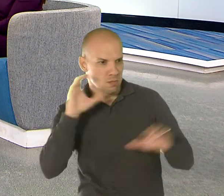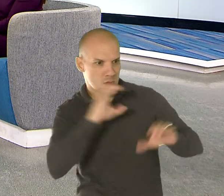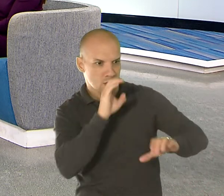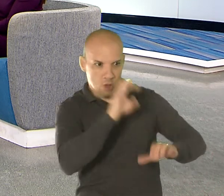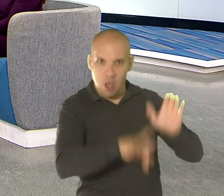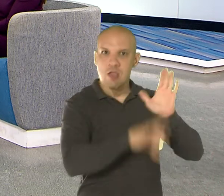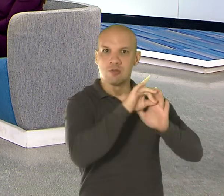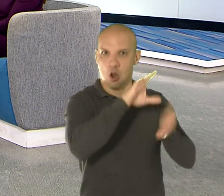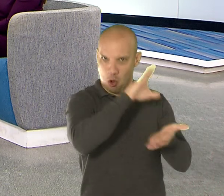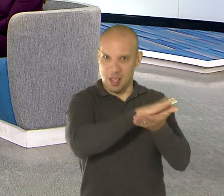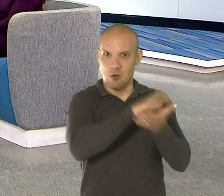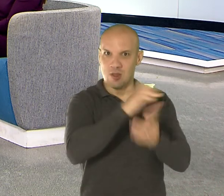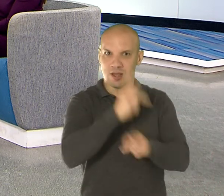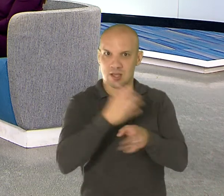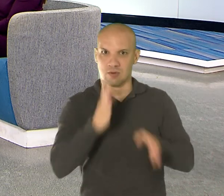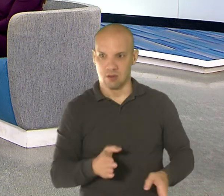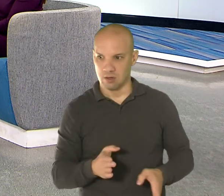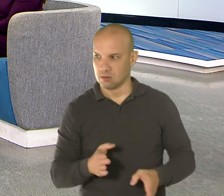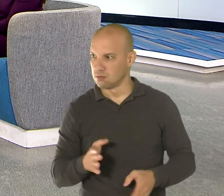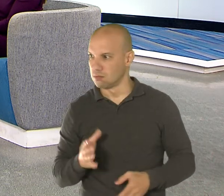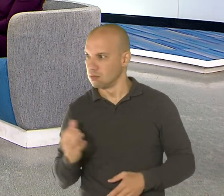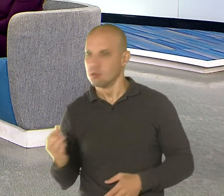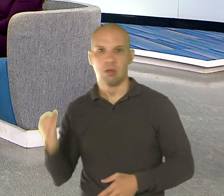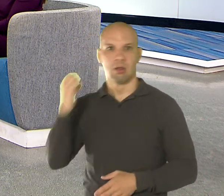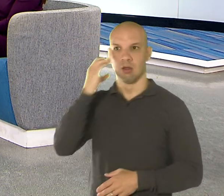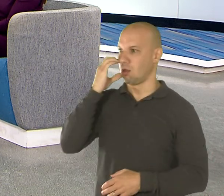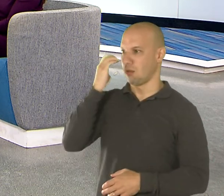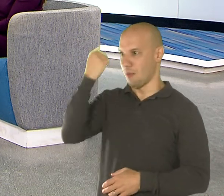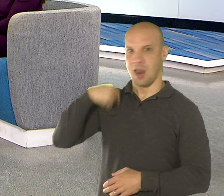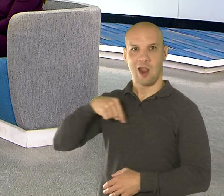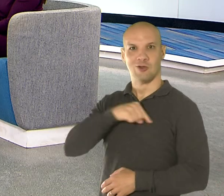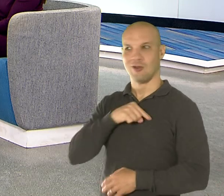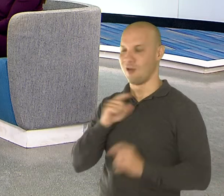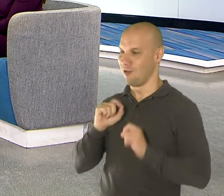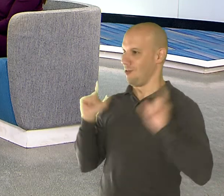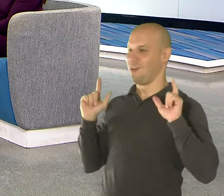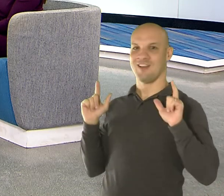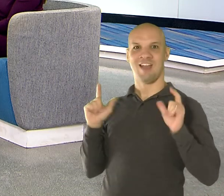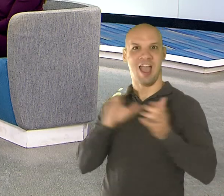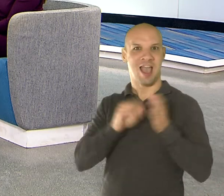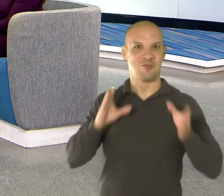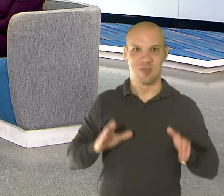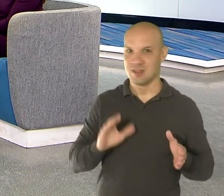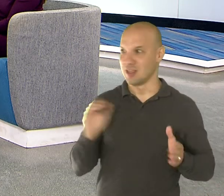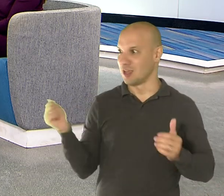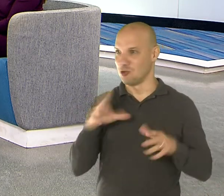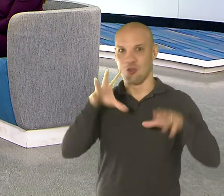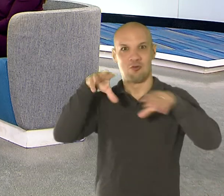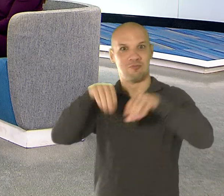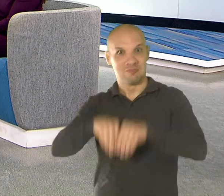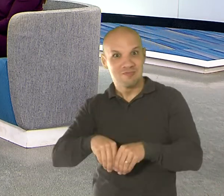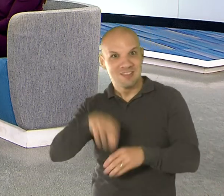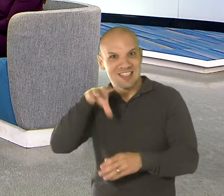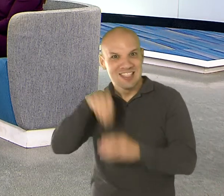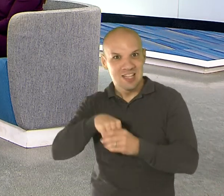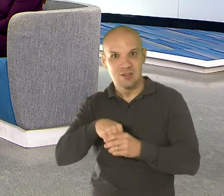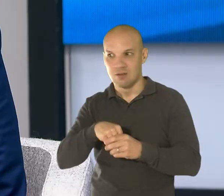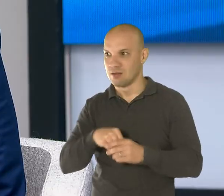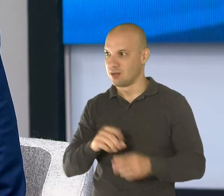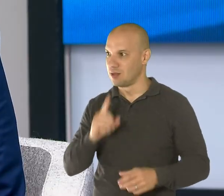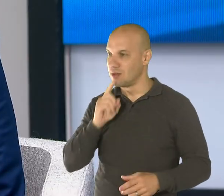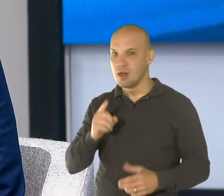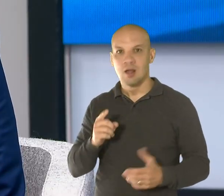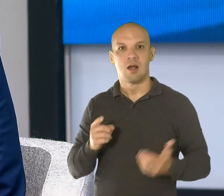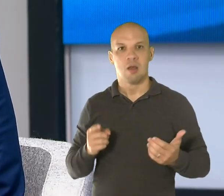nosotros fue una sorpresa grata para nuestros estudiantes y para todos los que lo integran, porque es una forma de mostrar en un país